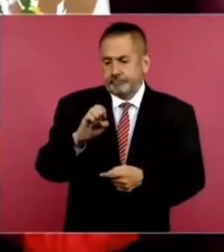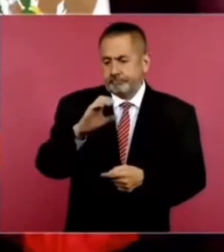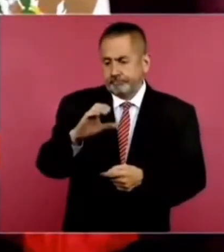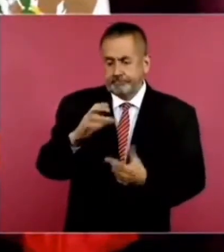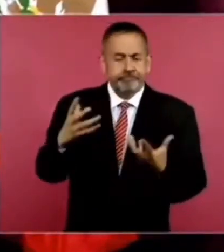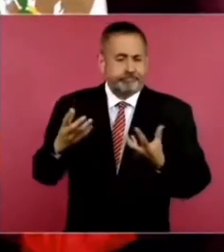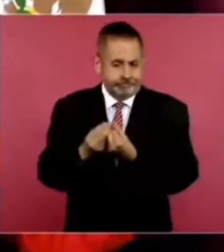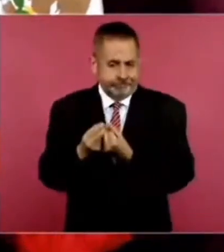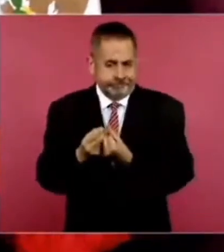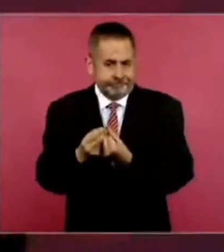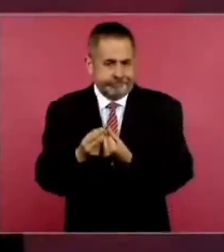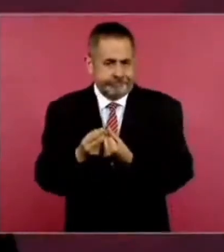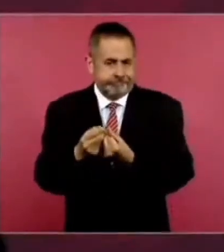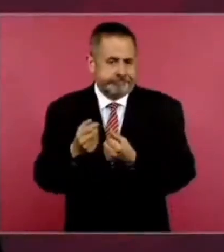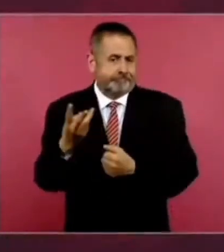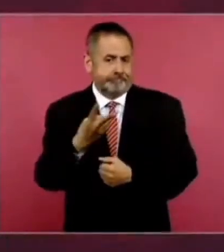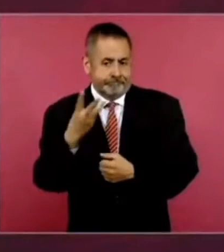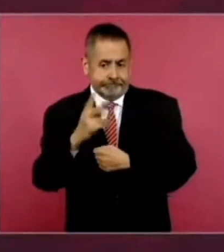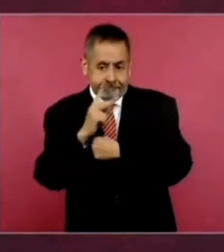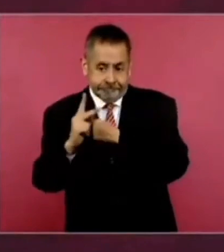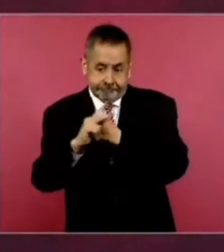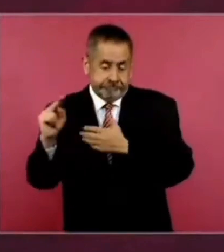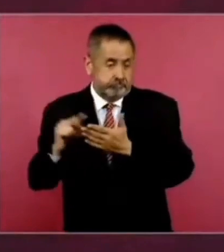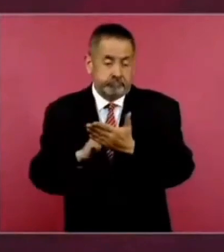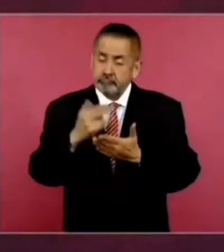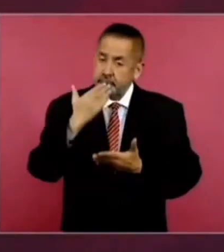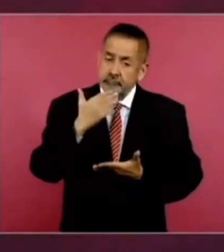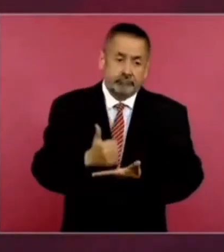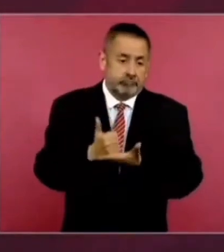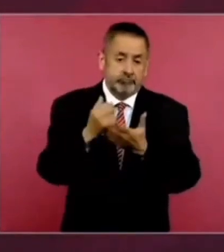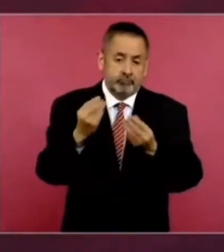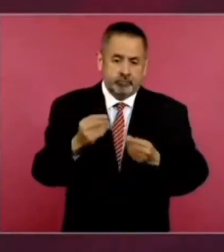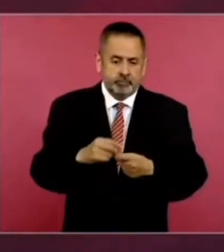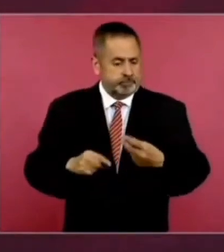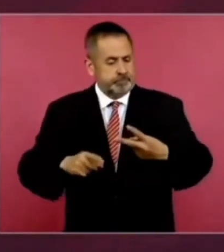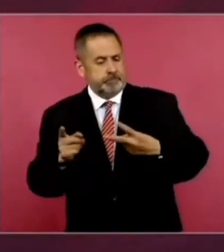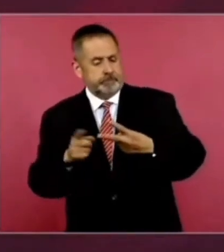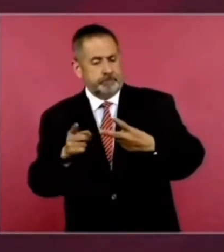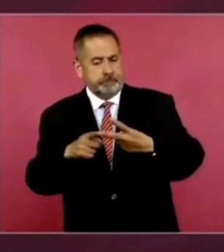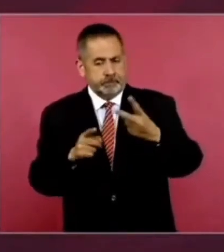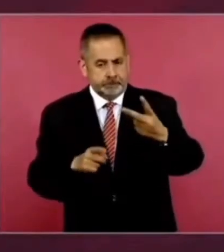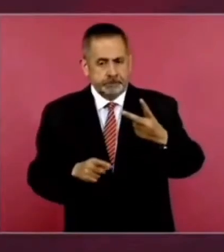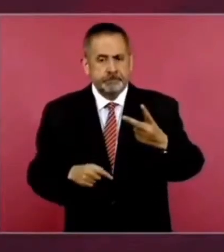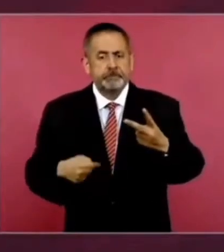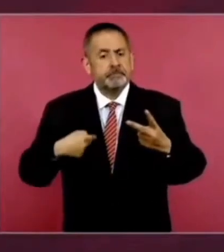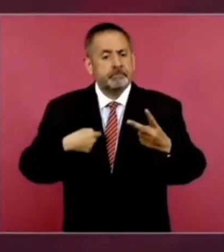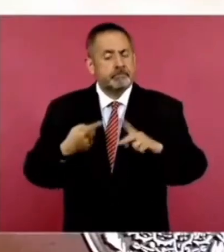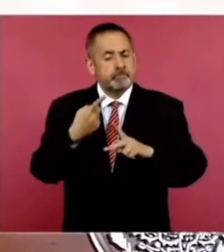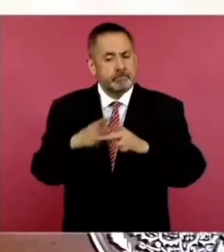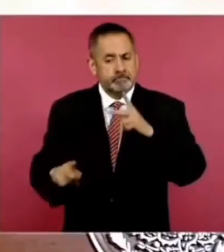Comercial. Lo segundo es que desde que llegamos